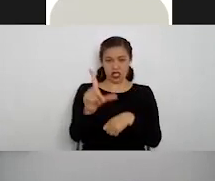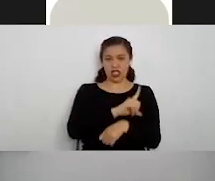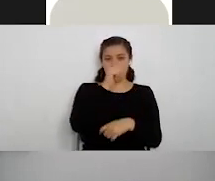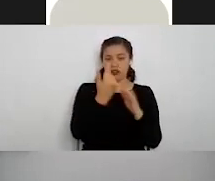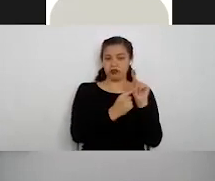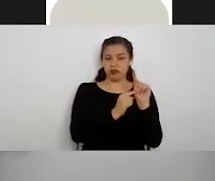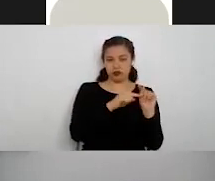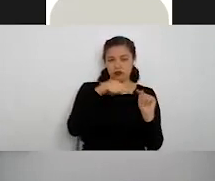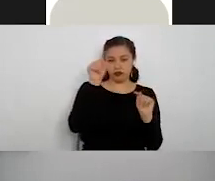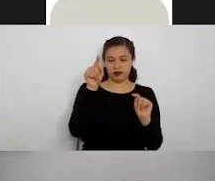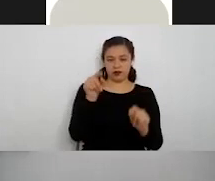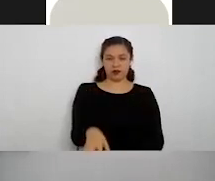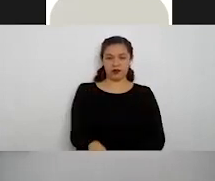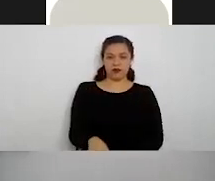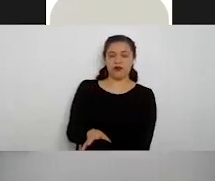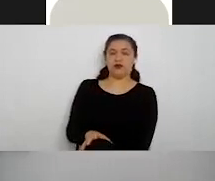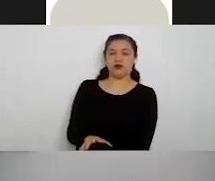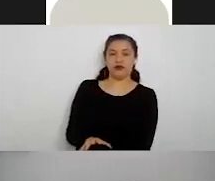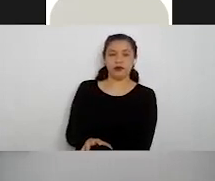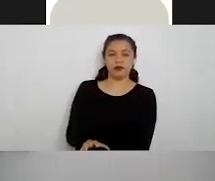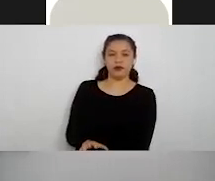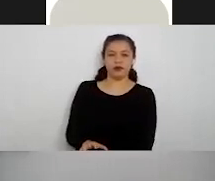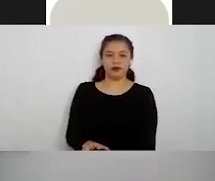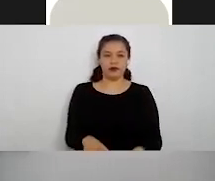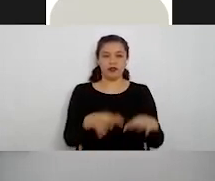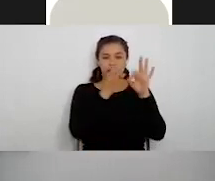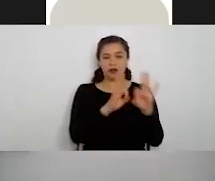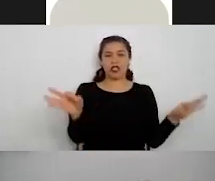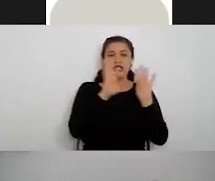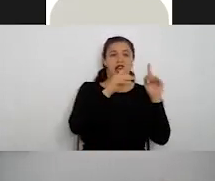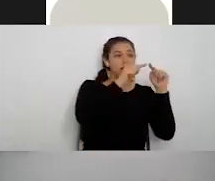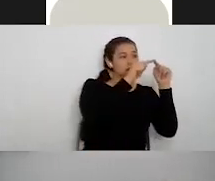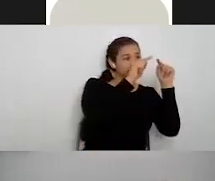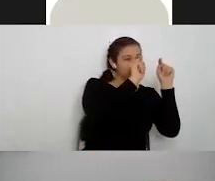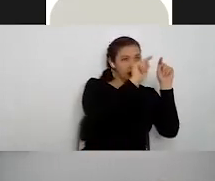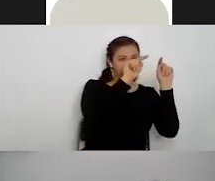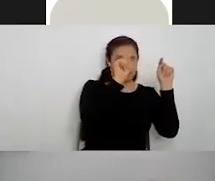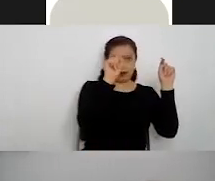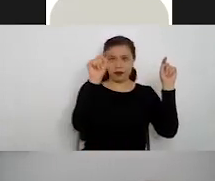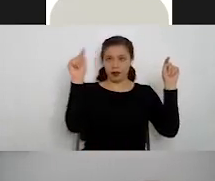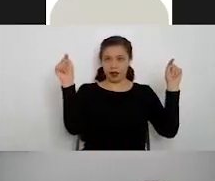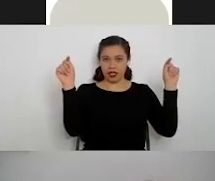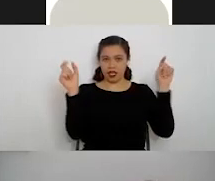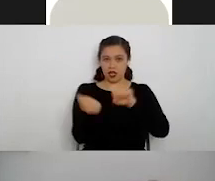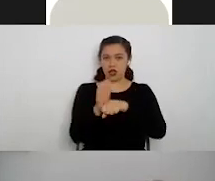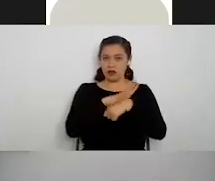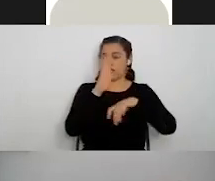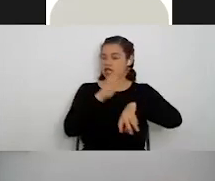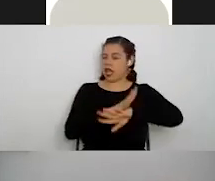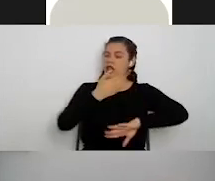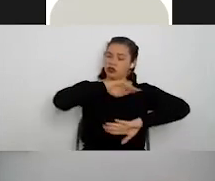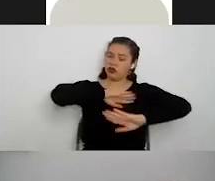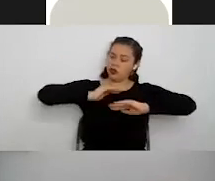Bueno, lo importante es que ya estamos arriba de esta línea punteadita, que es el COVID. O sea, ya